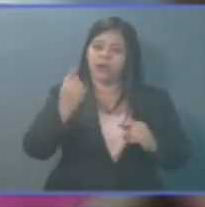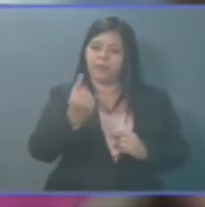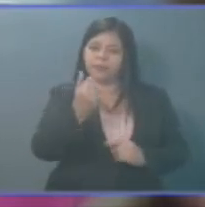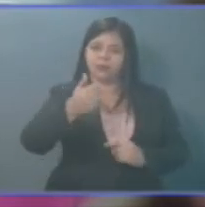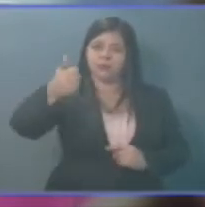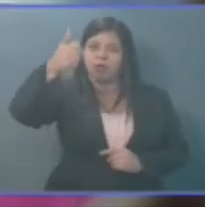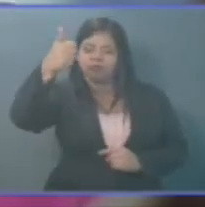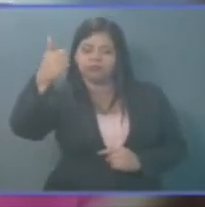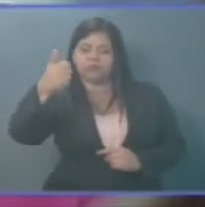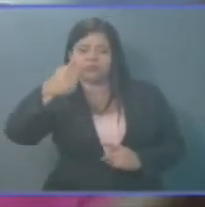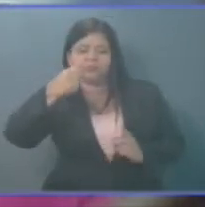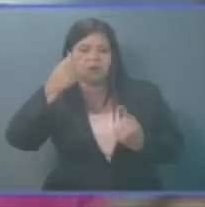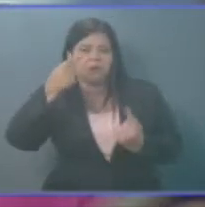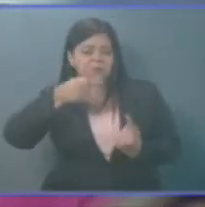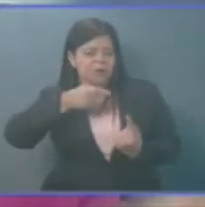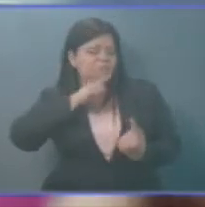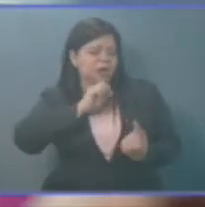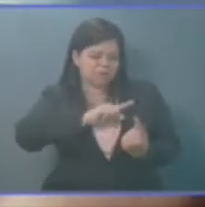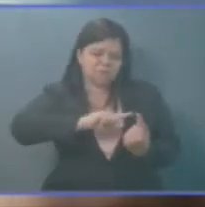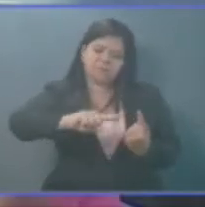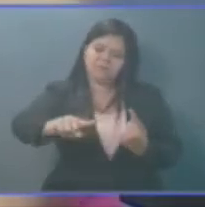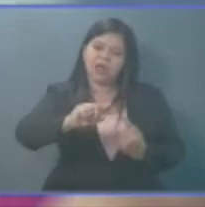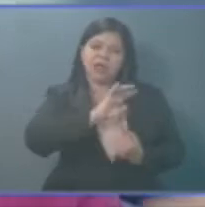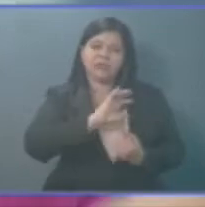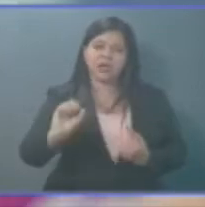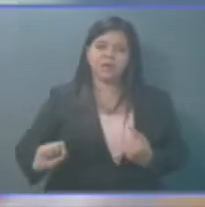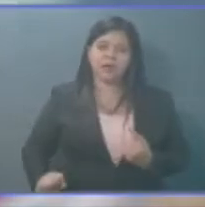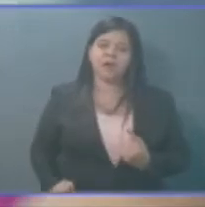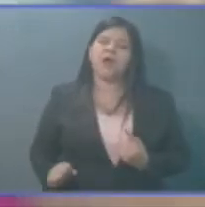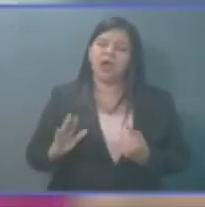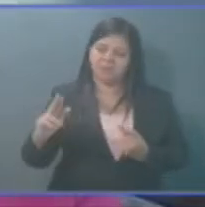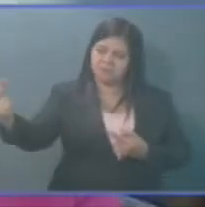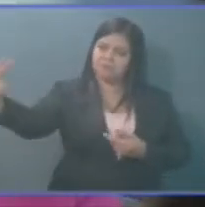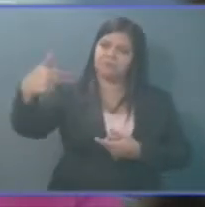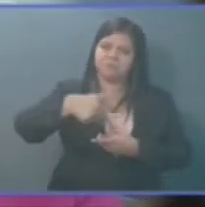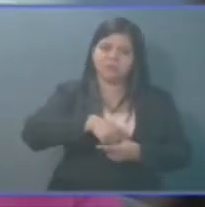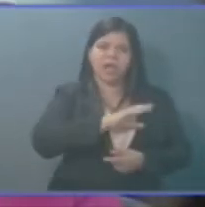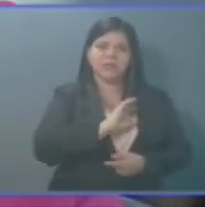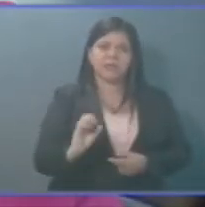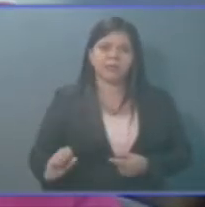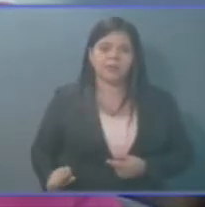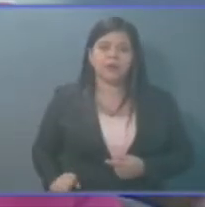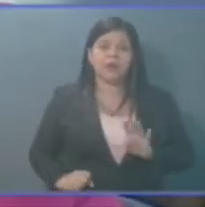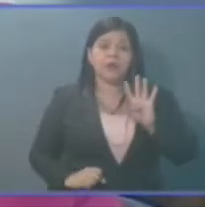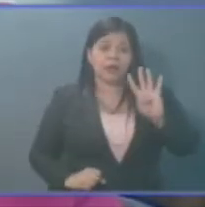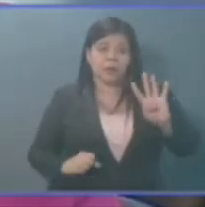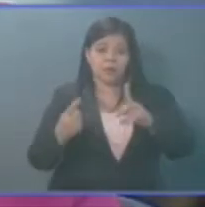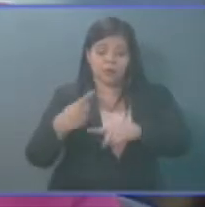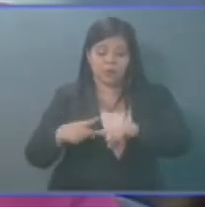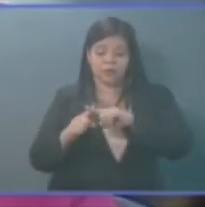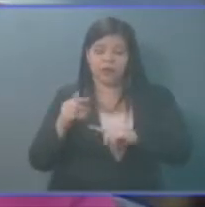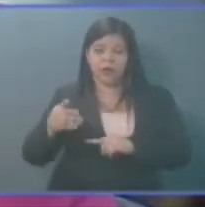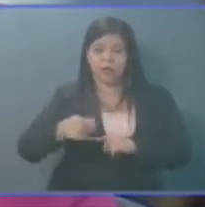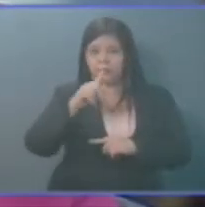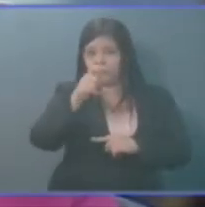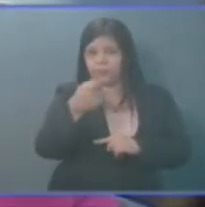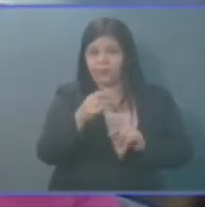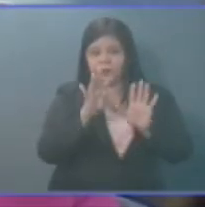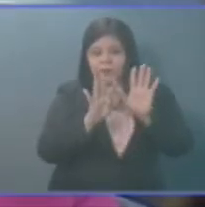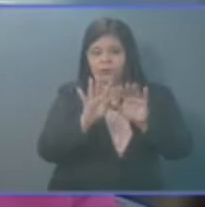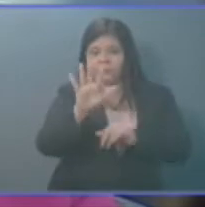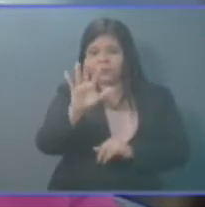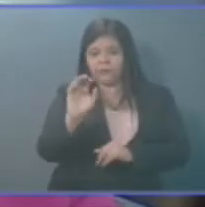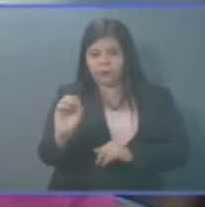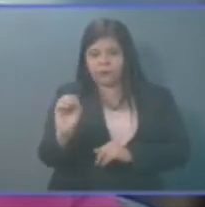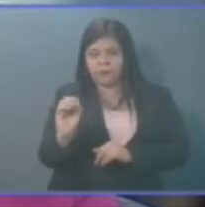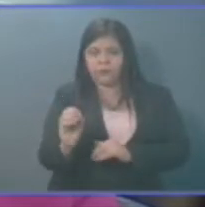nuestro país e ingresa a territorio nacional el 4 de abril de 1950 por el